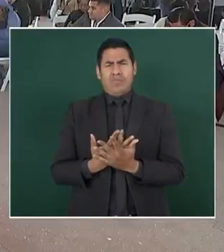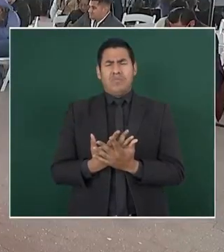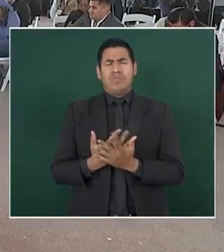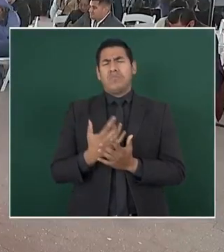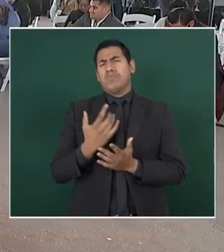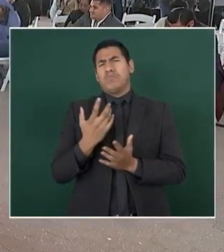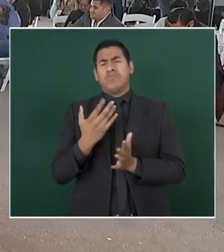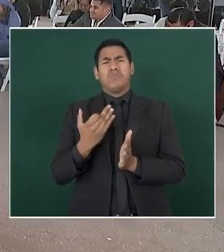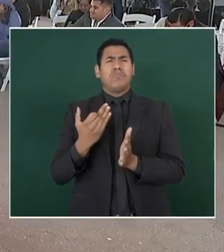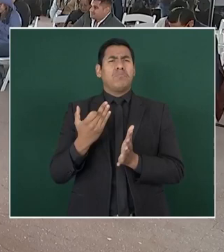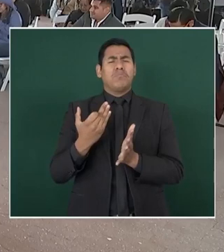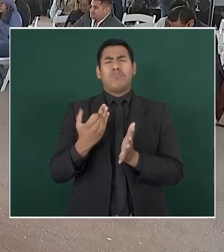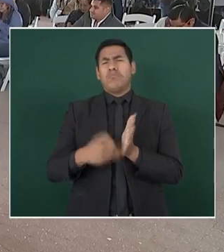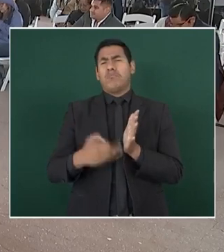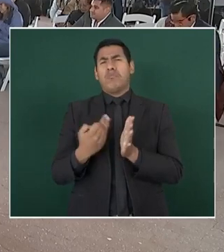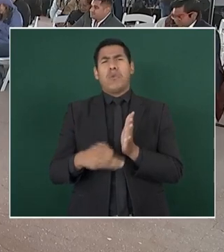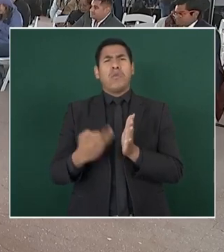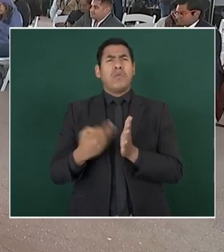faltan